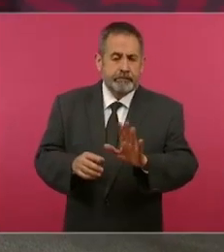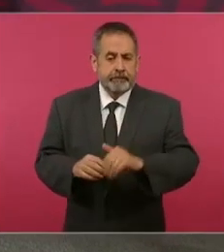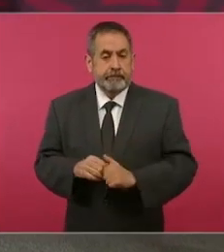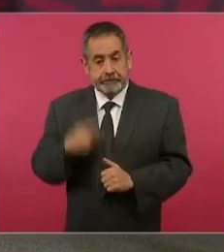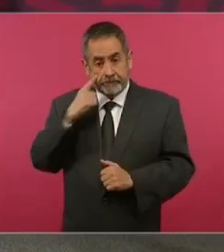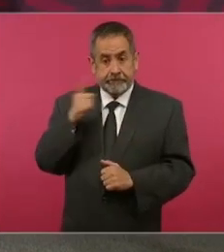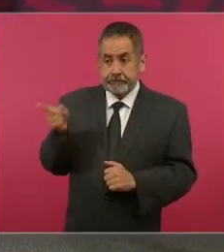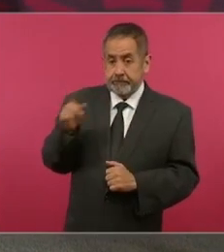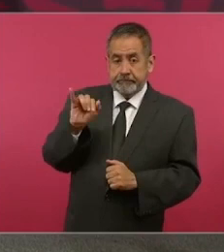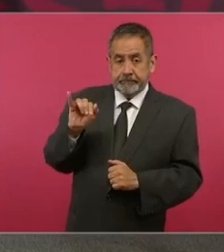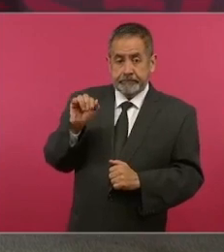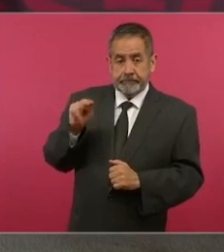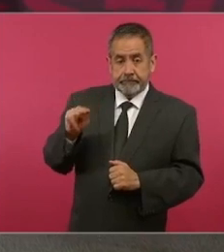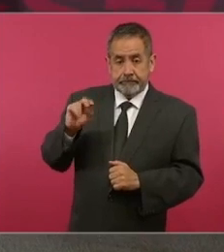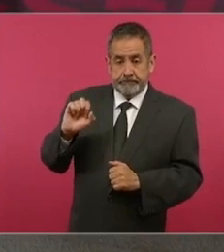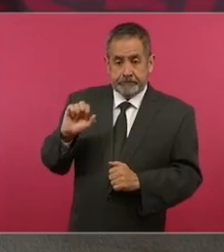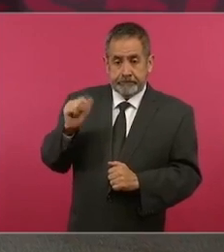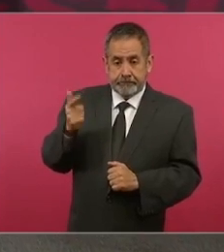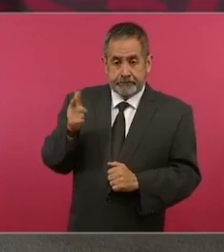encuesta